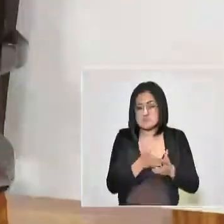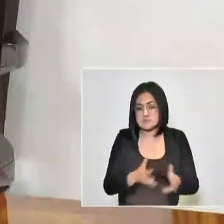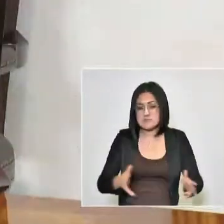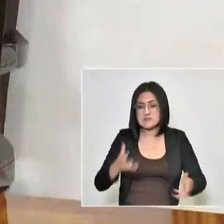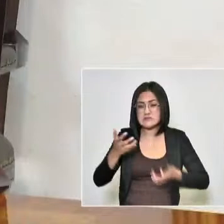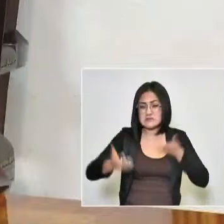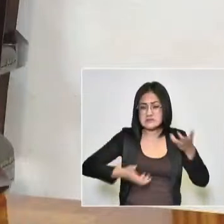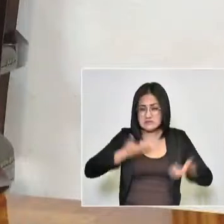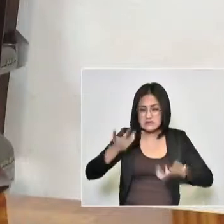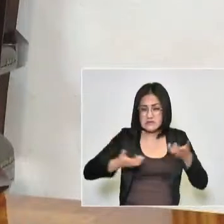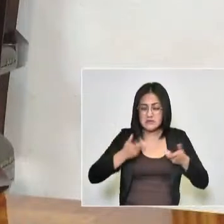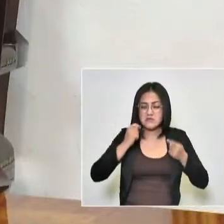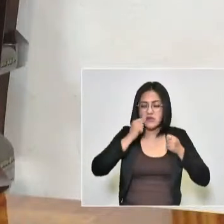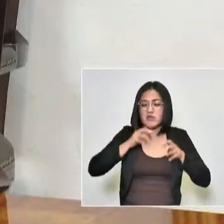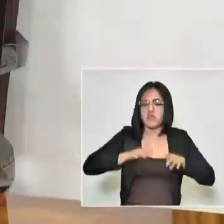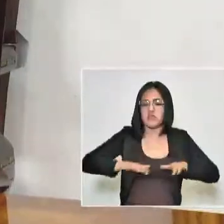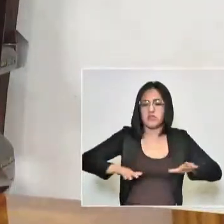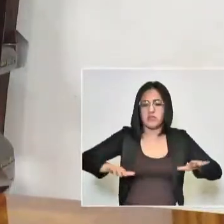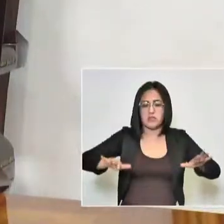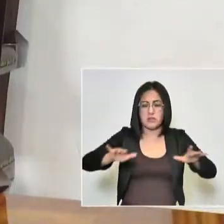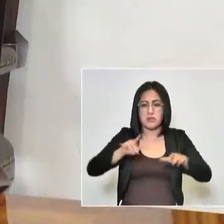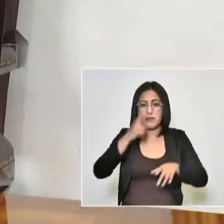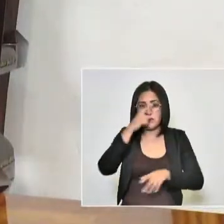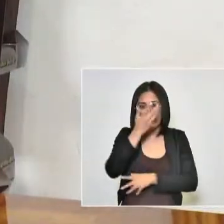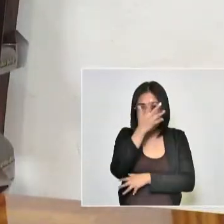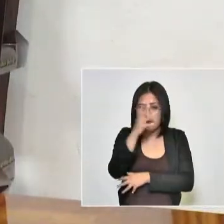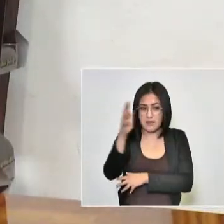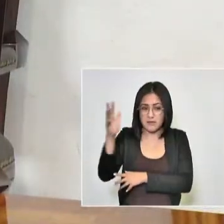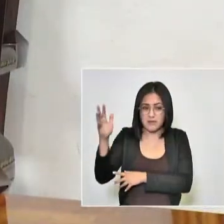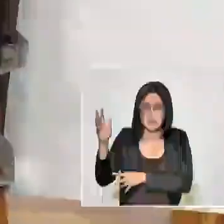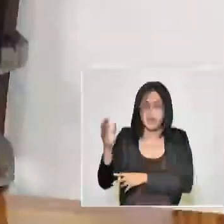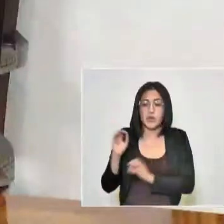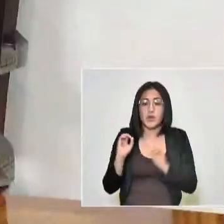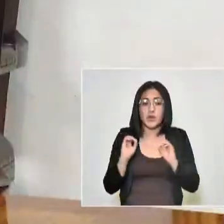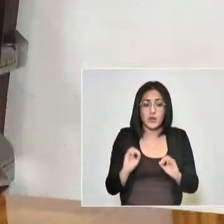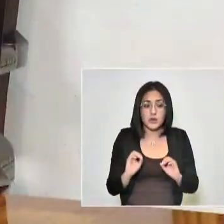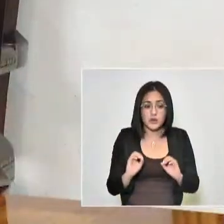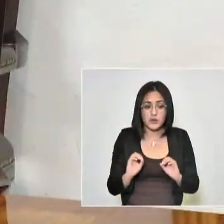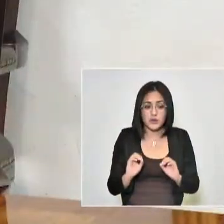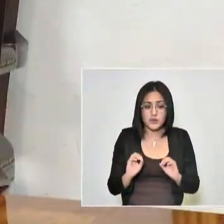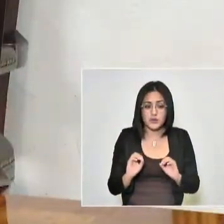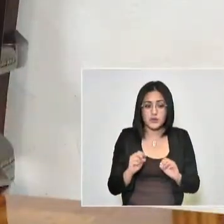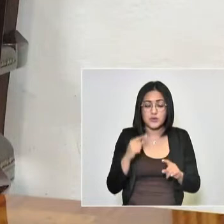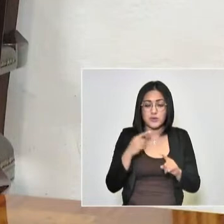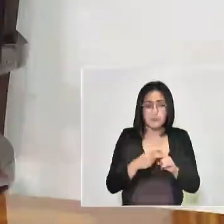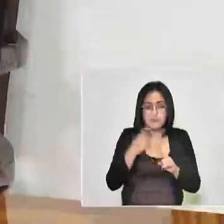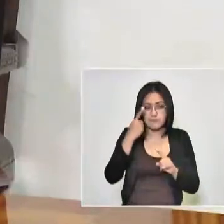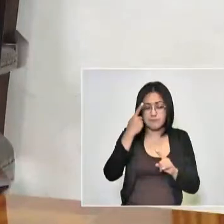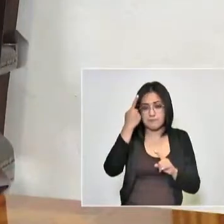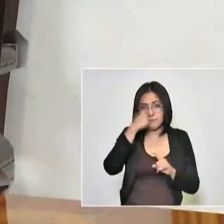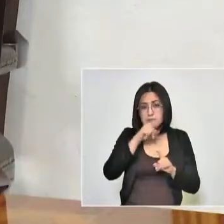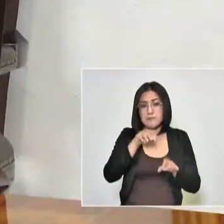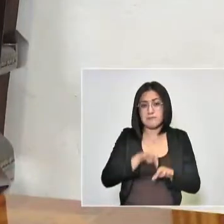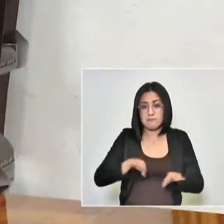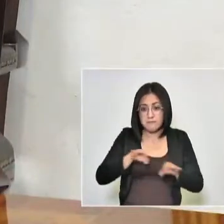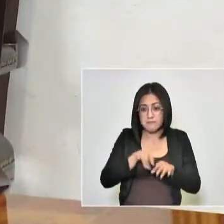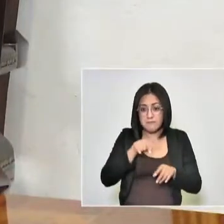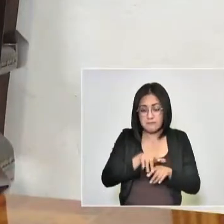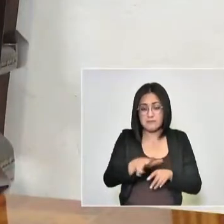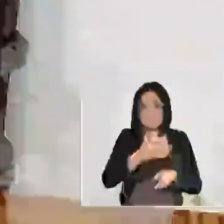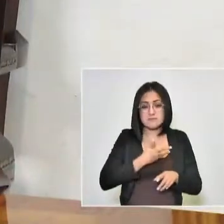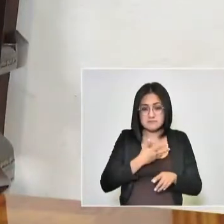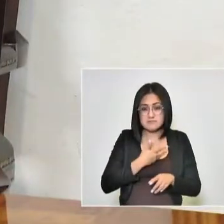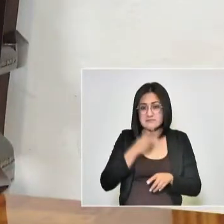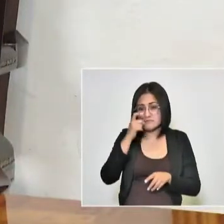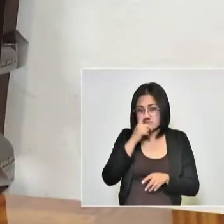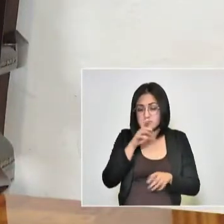incendios provocados, están avanzando hacia las zonas forestales o de cobertura vegetal de importancia, entonces